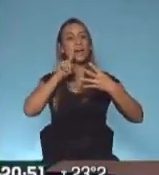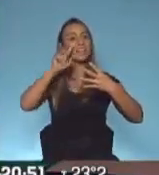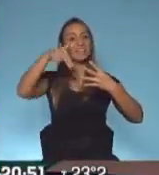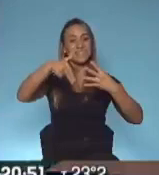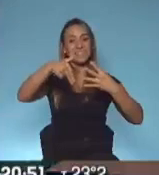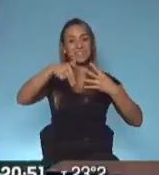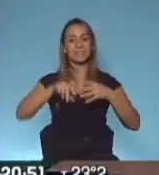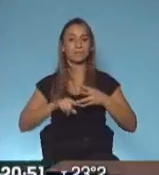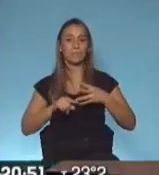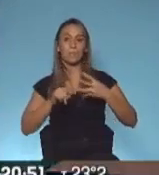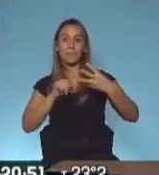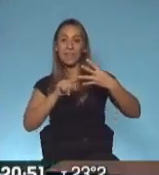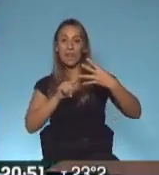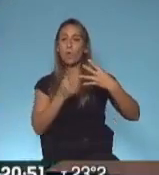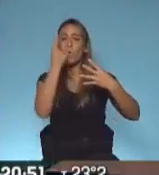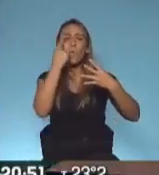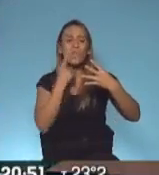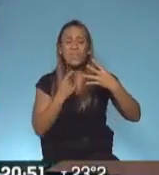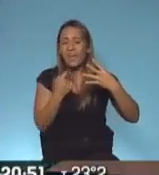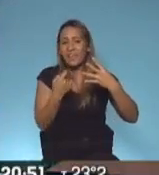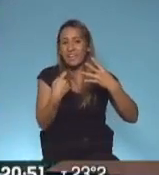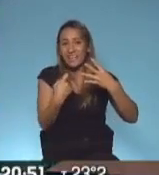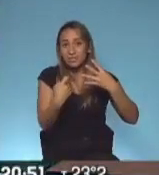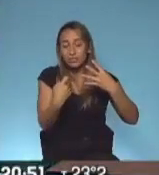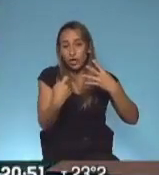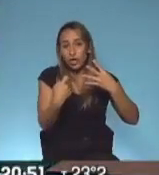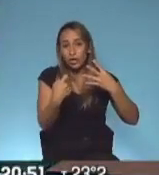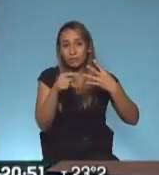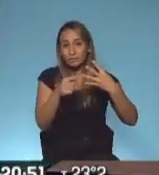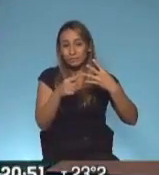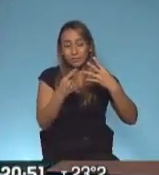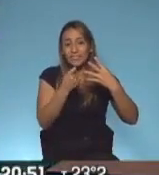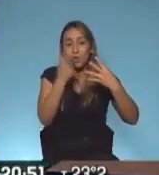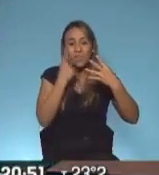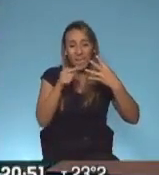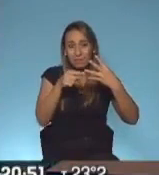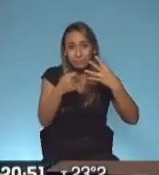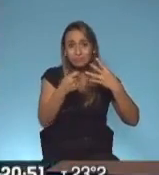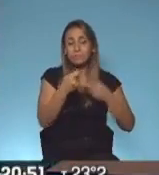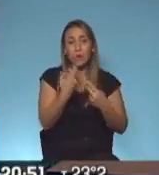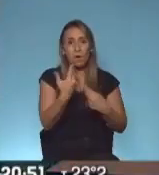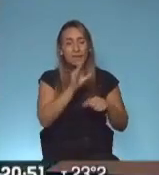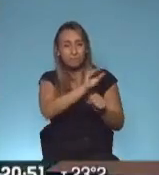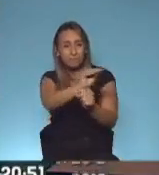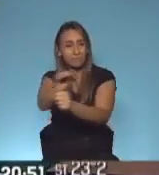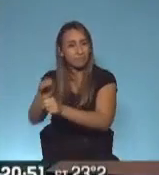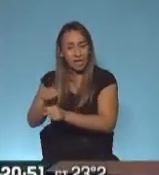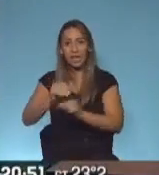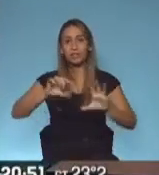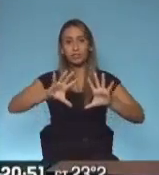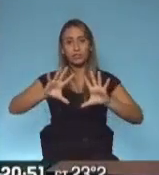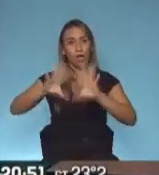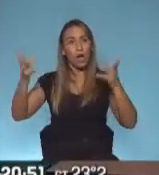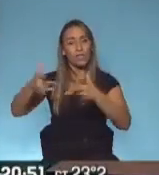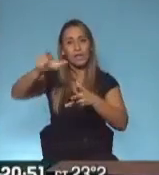siguiente número: un día de gasto del ejército de Estados Unidos sirve para sacarle el hambre a todos los hambrientos, dice él, a todos los pobres, a todos los que